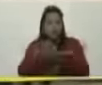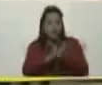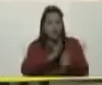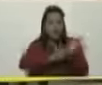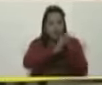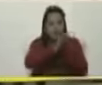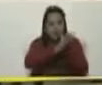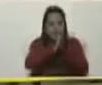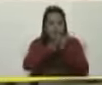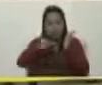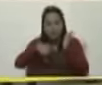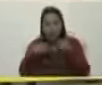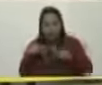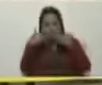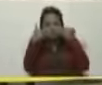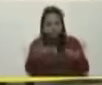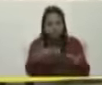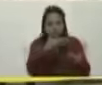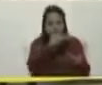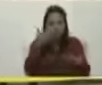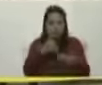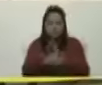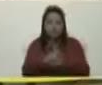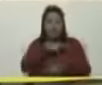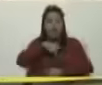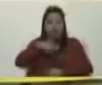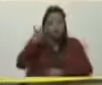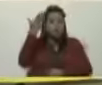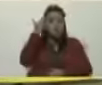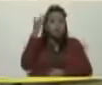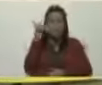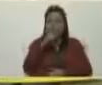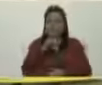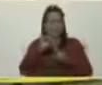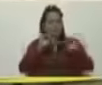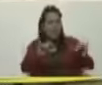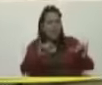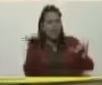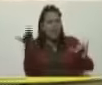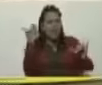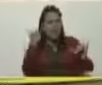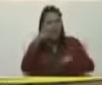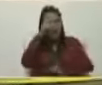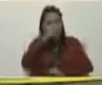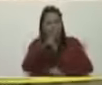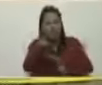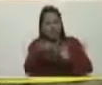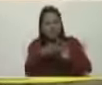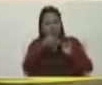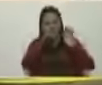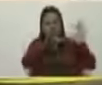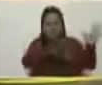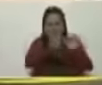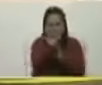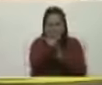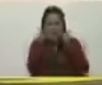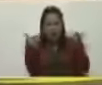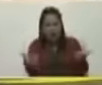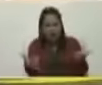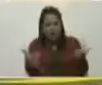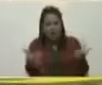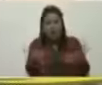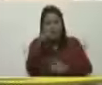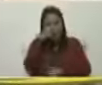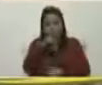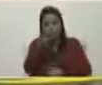emprendimiento podamos salir adelante. Nosotros sabemos que no es la misma situación del año 2013 a lo que se encuentra hoy el país en el año